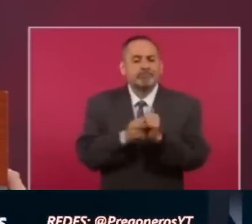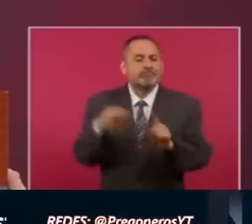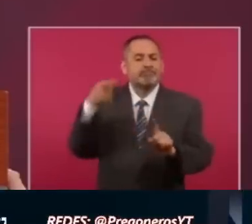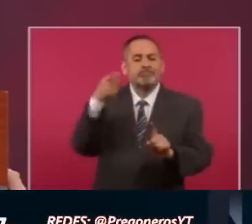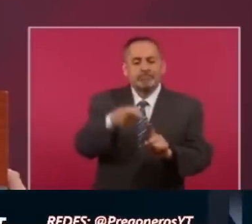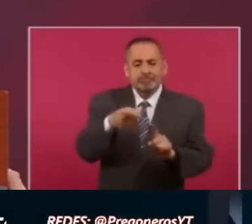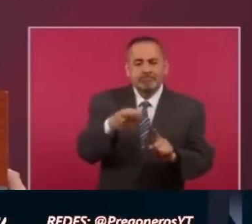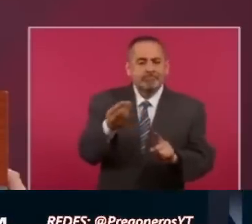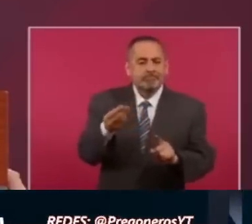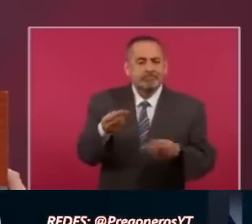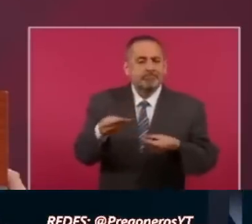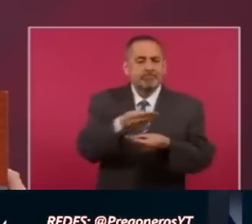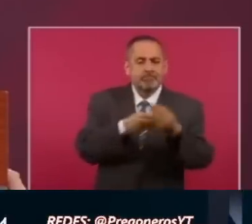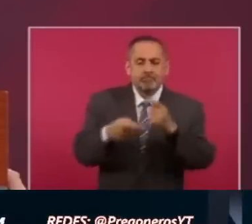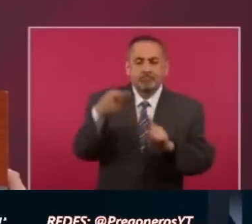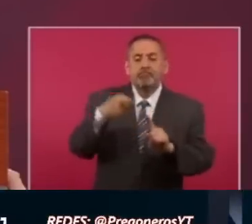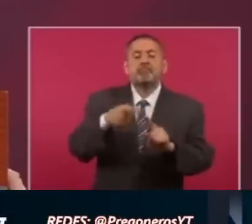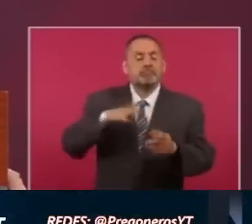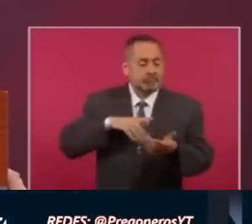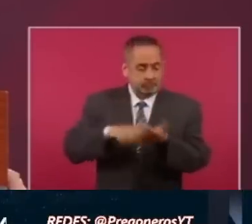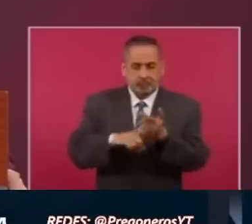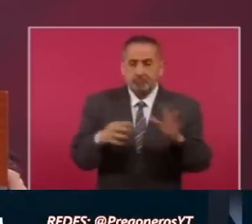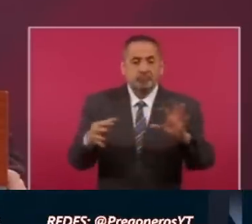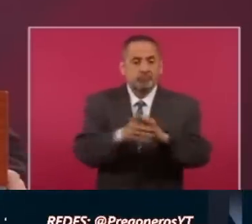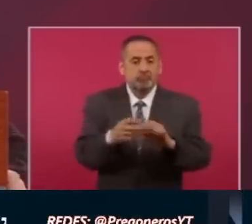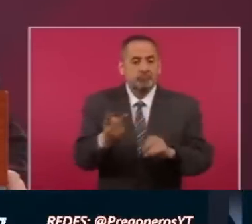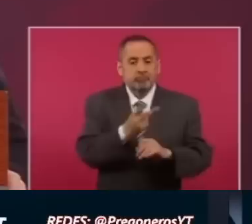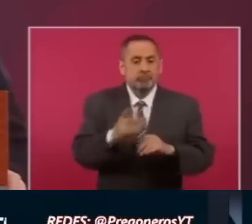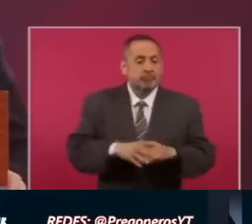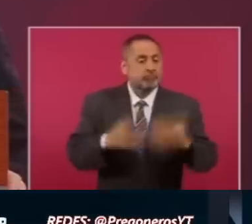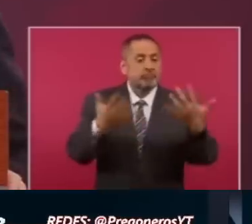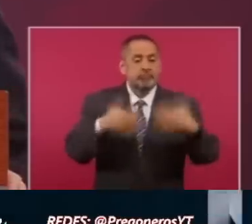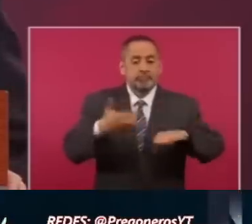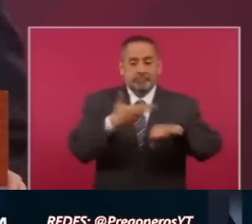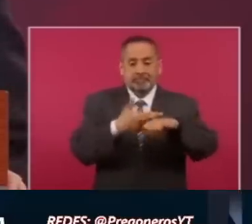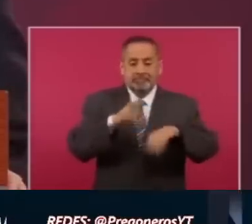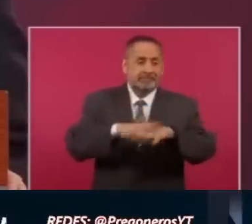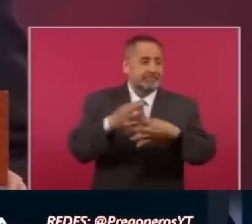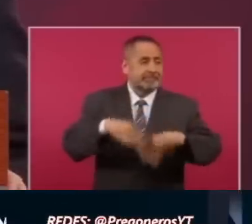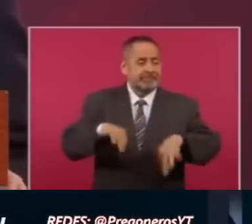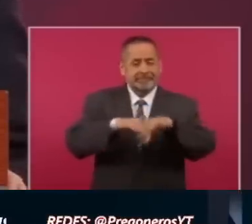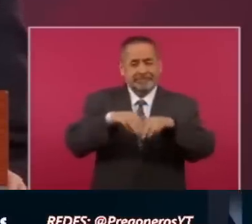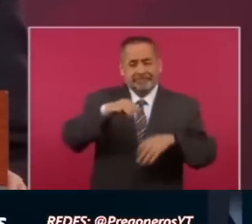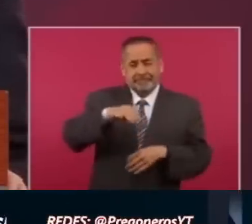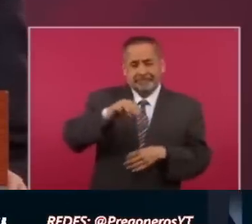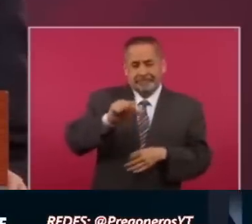concreta. En un caso, la empresa más importante de Miami